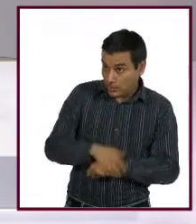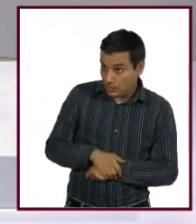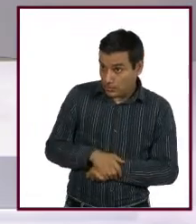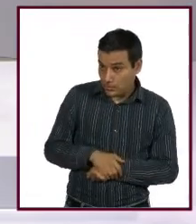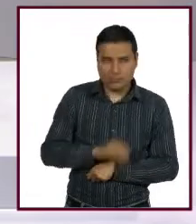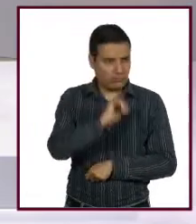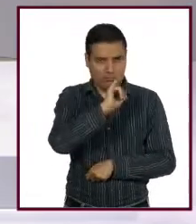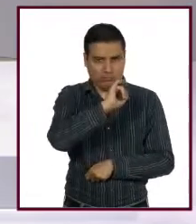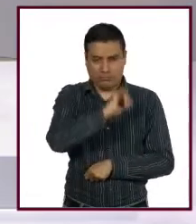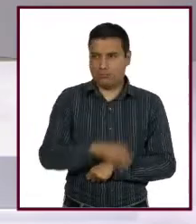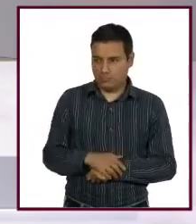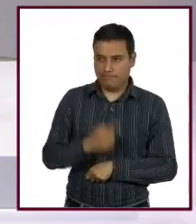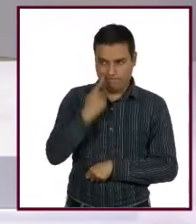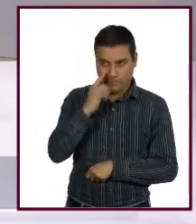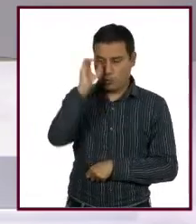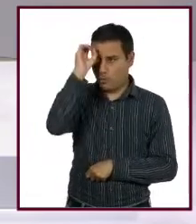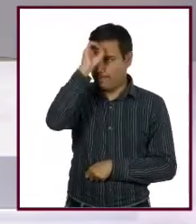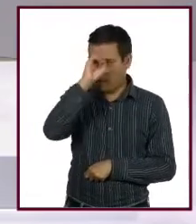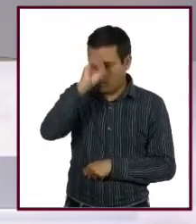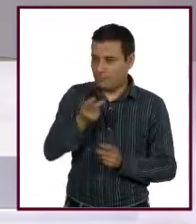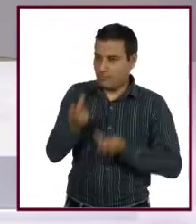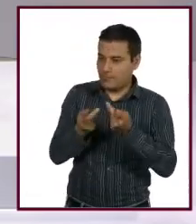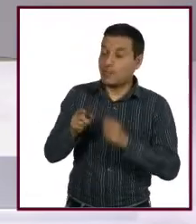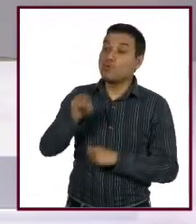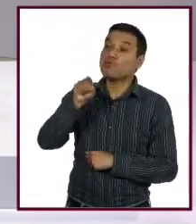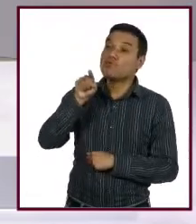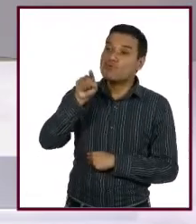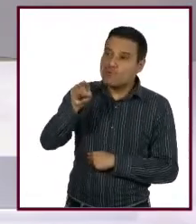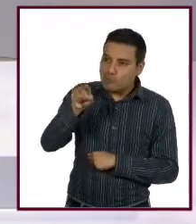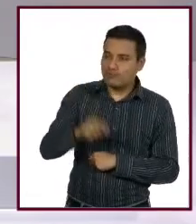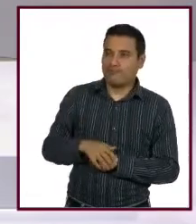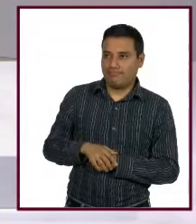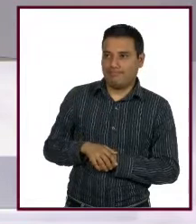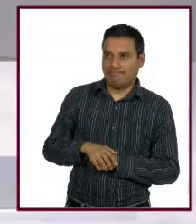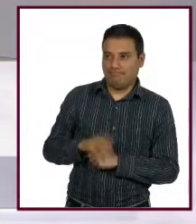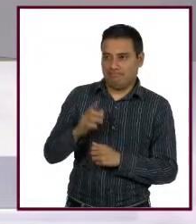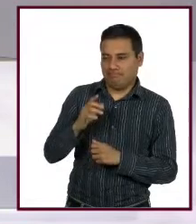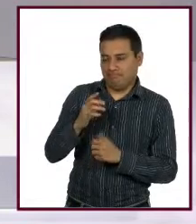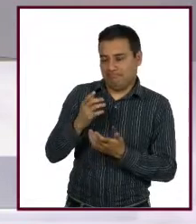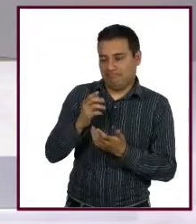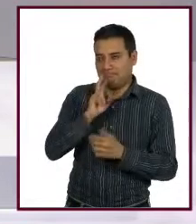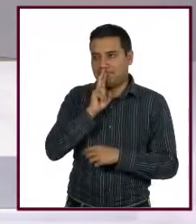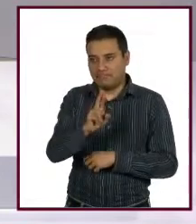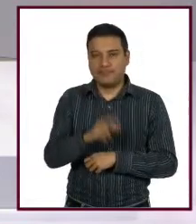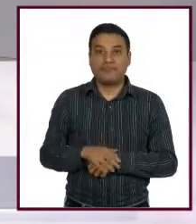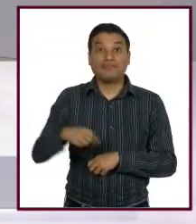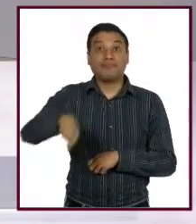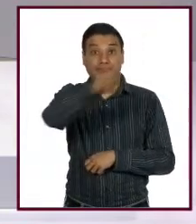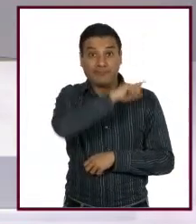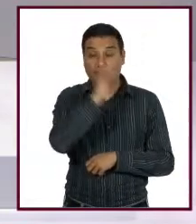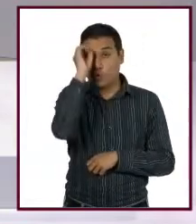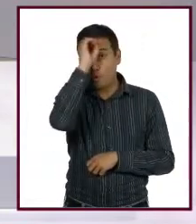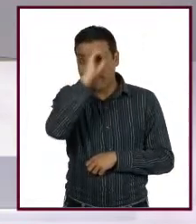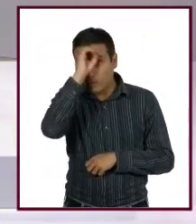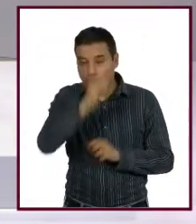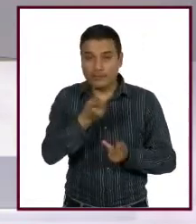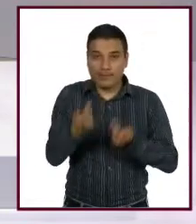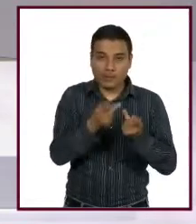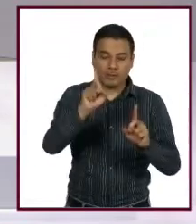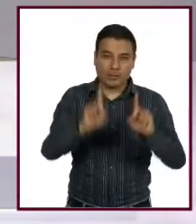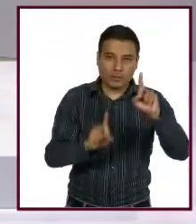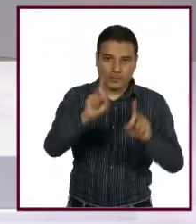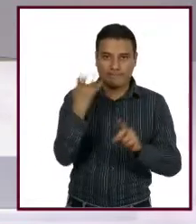claro. Comentarios y preguntas. Muchas gracias por tomarse la molestia de comunicarse con el doctor y sobre todo de hacernos llegar las